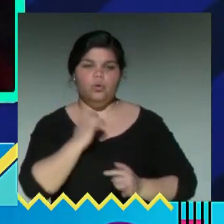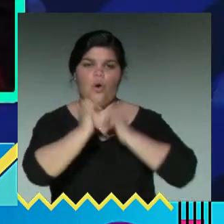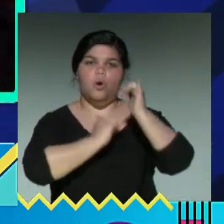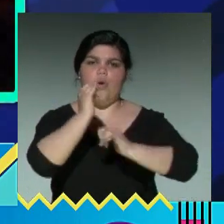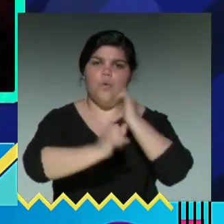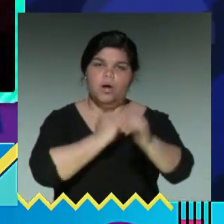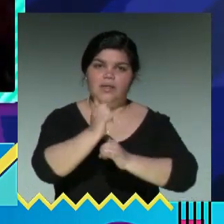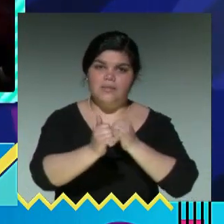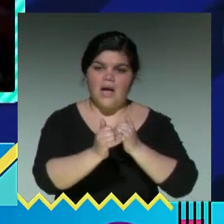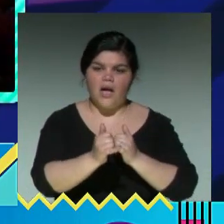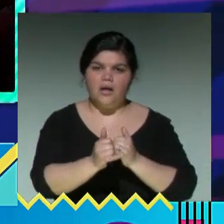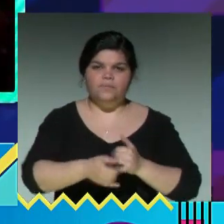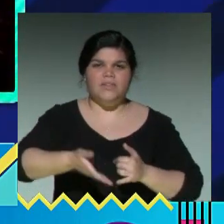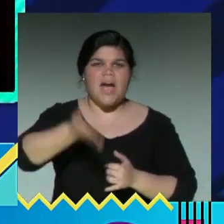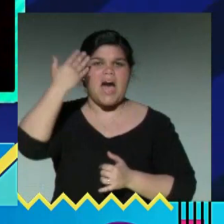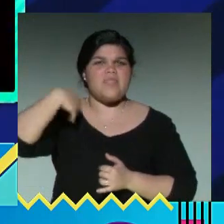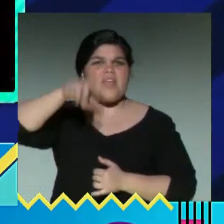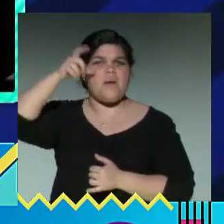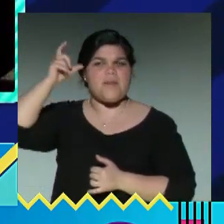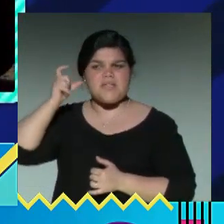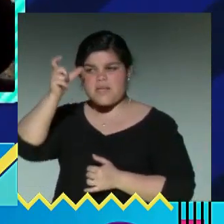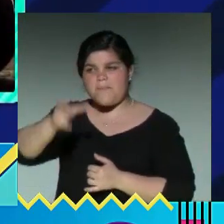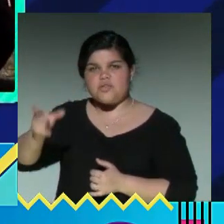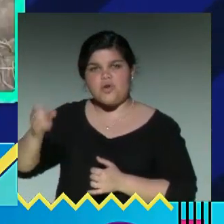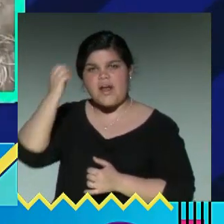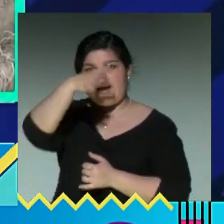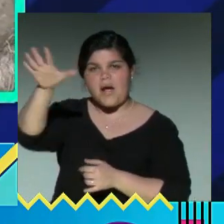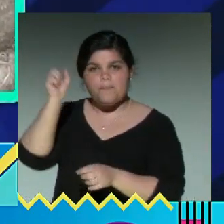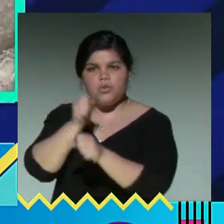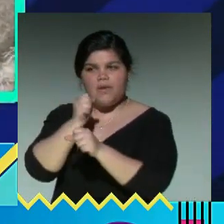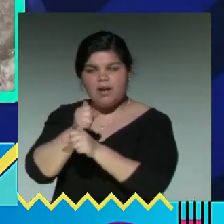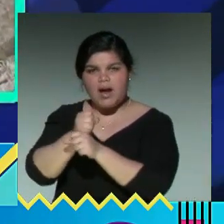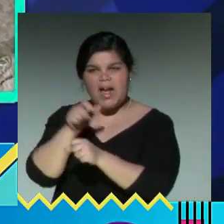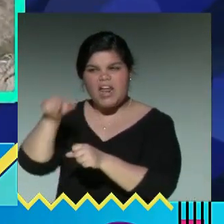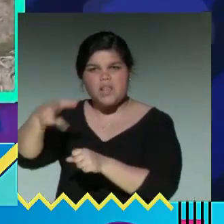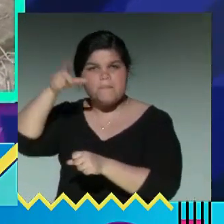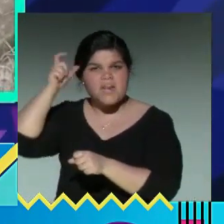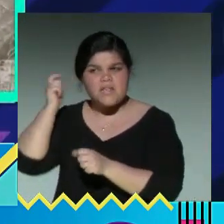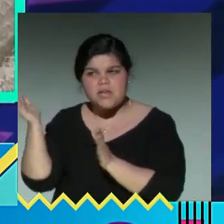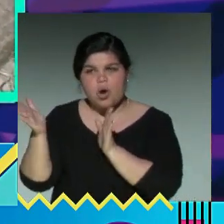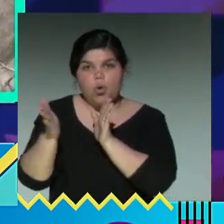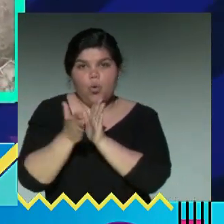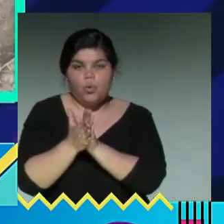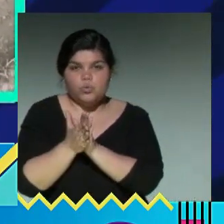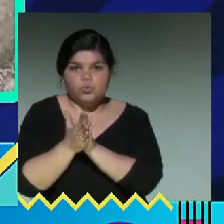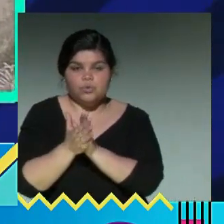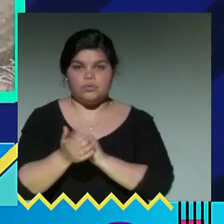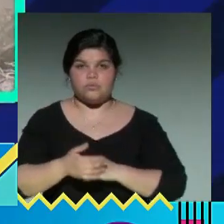trabajo con los productores. Hay muchos de estos extensionistas que forman parte